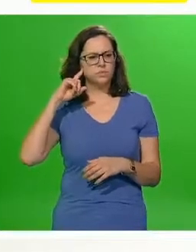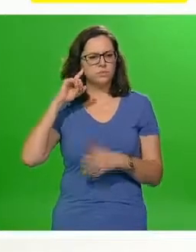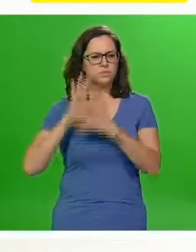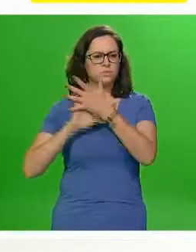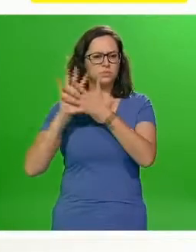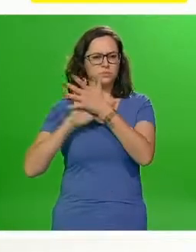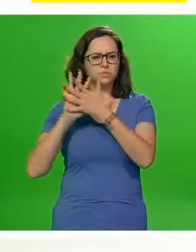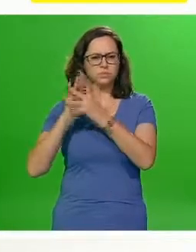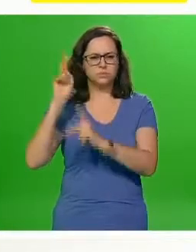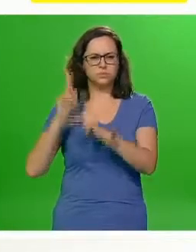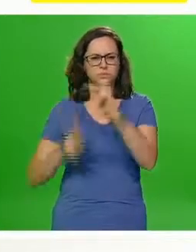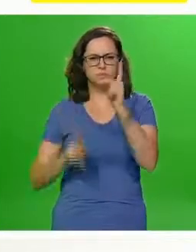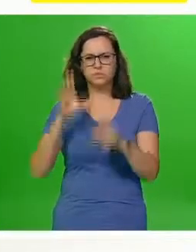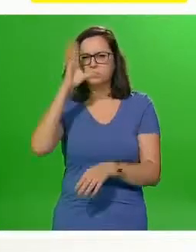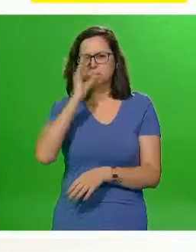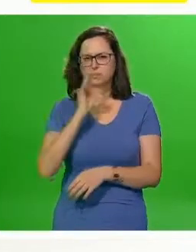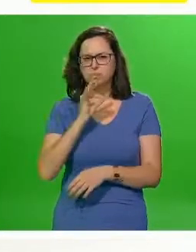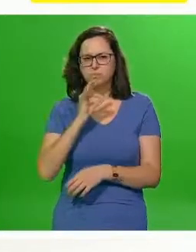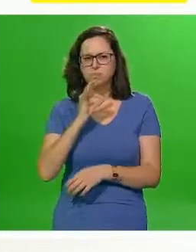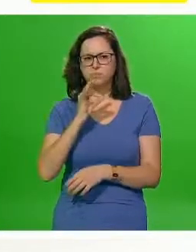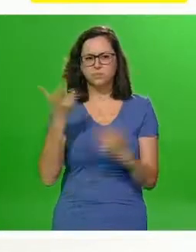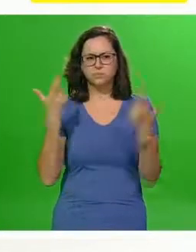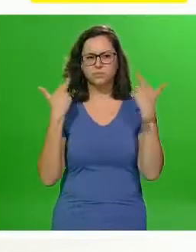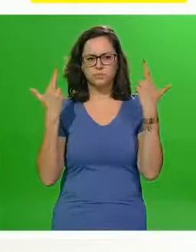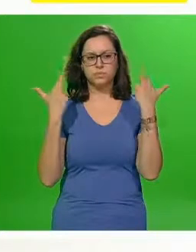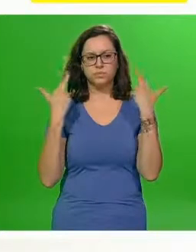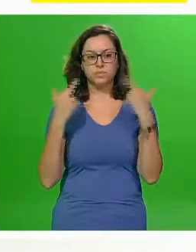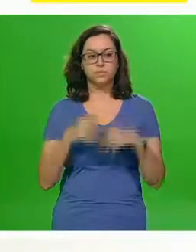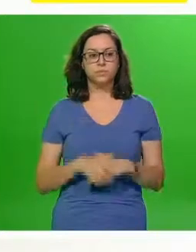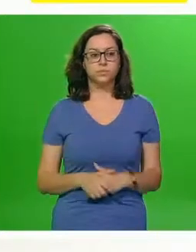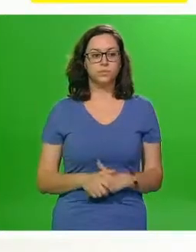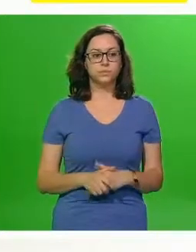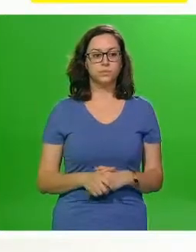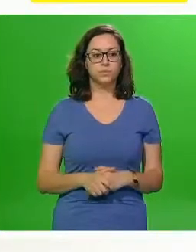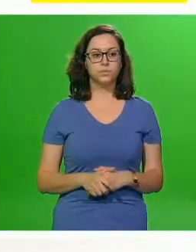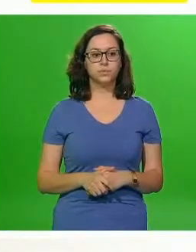hospitalización, mayor estudio, y